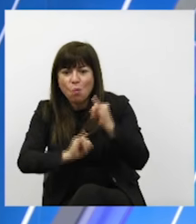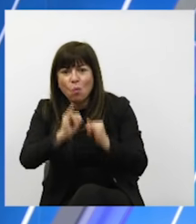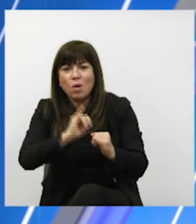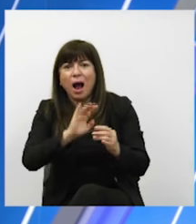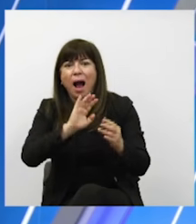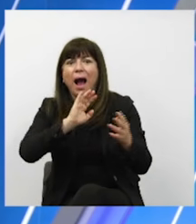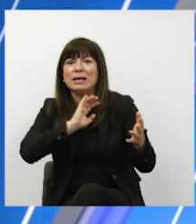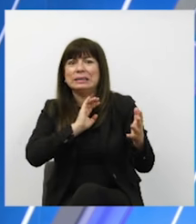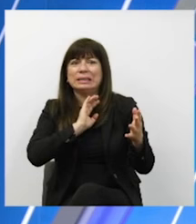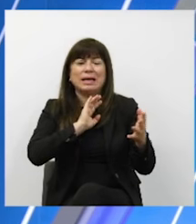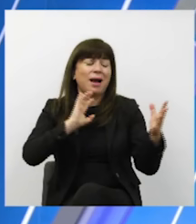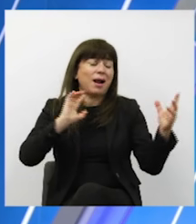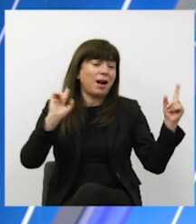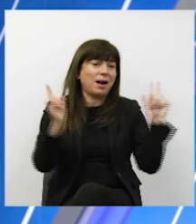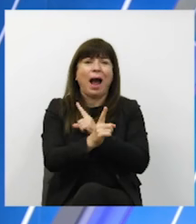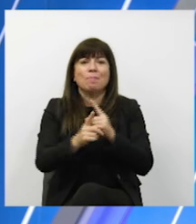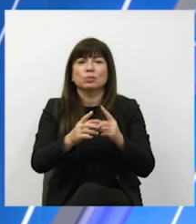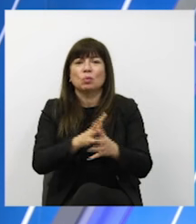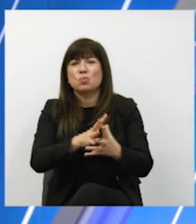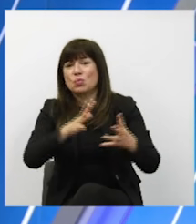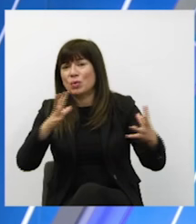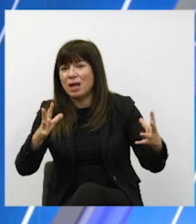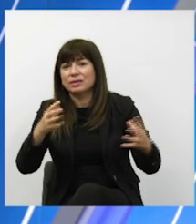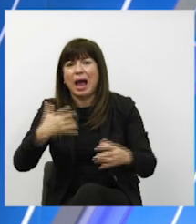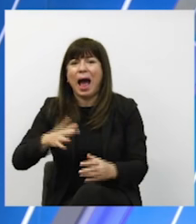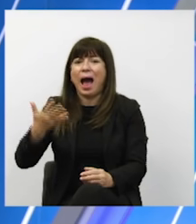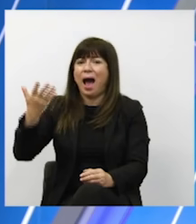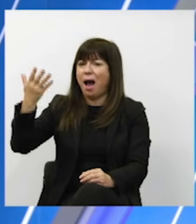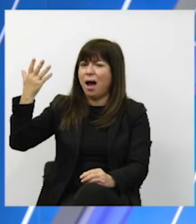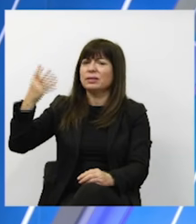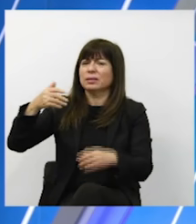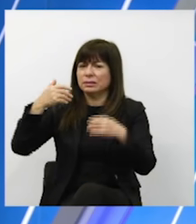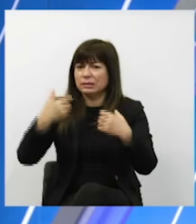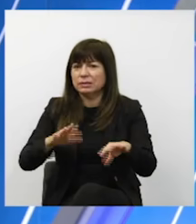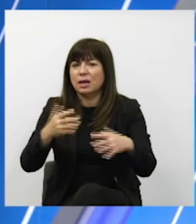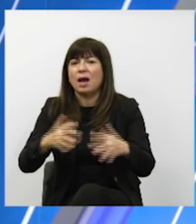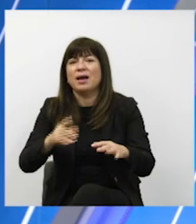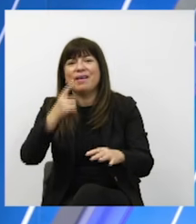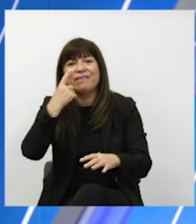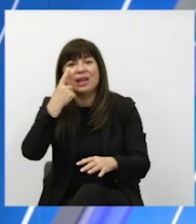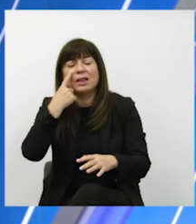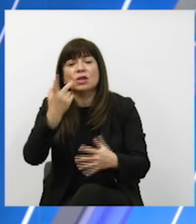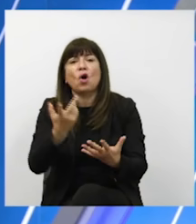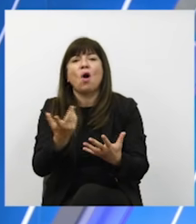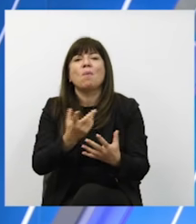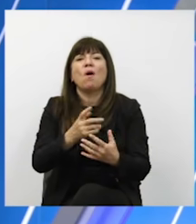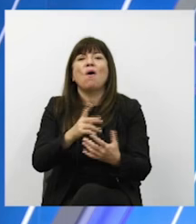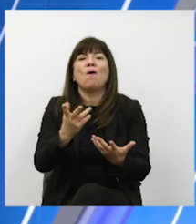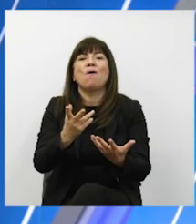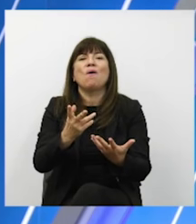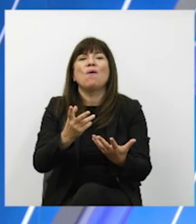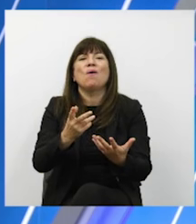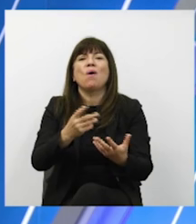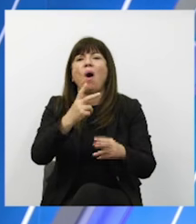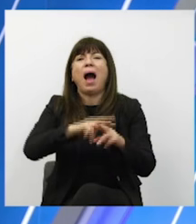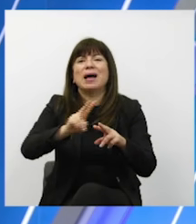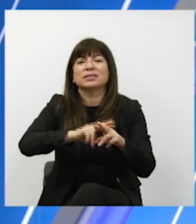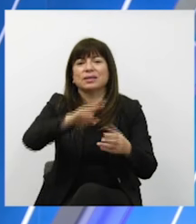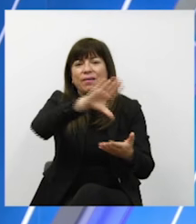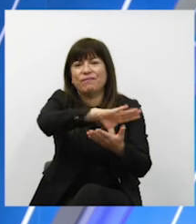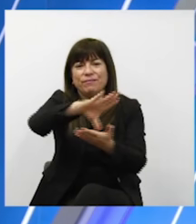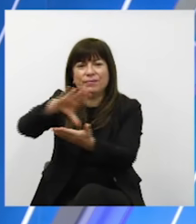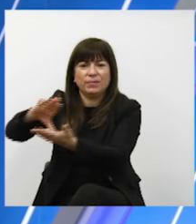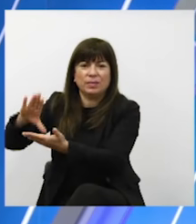dando ahora por el COVID, sino que se venían dando de antes. Cómo ve uno como las cadenas de valor entre los distintos países, cómo se han